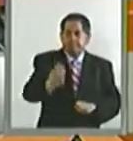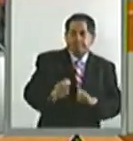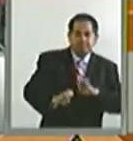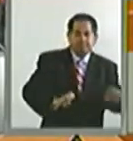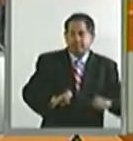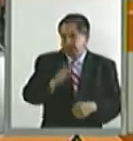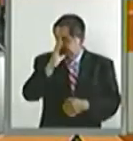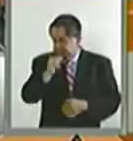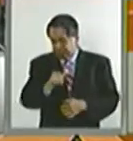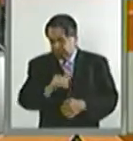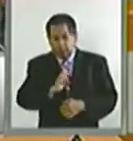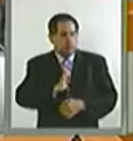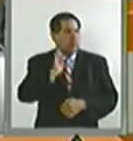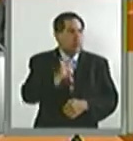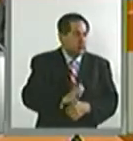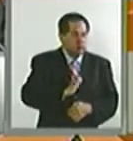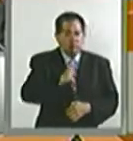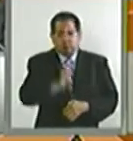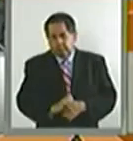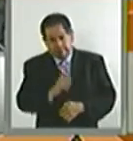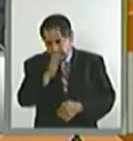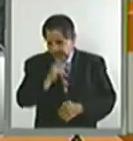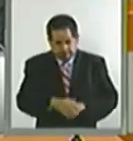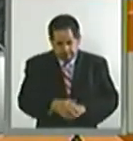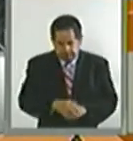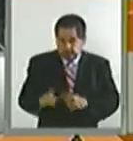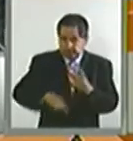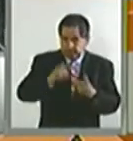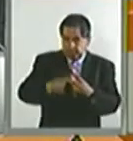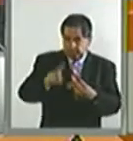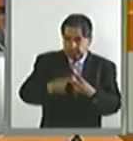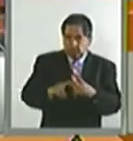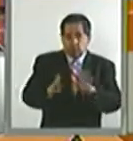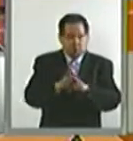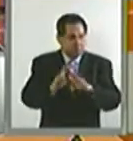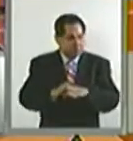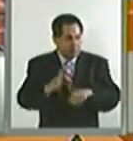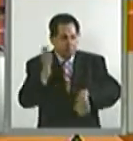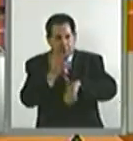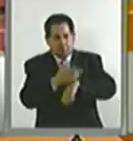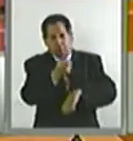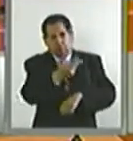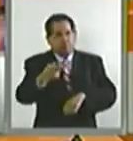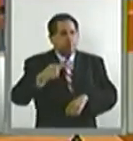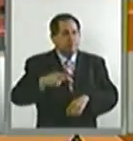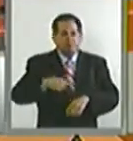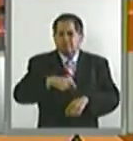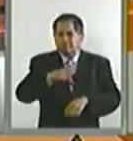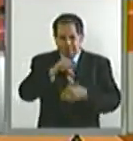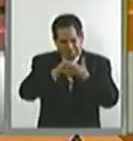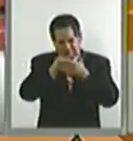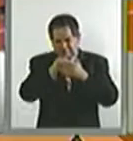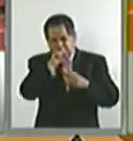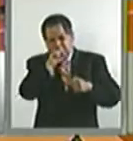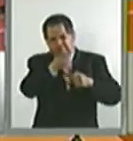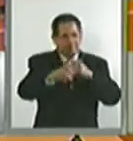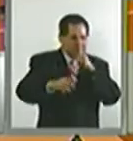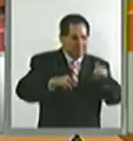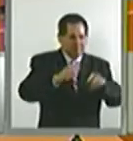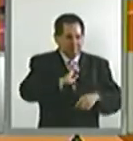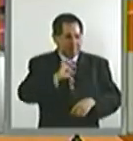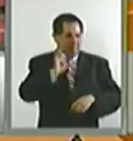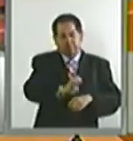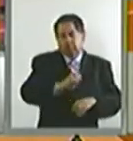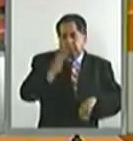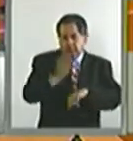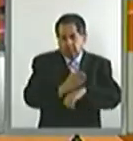largo plazo. Y por otro lado, las sanciones que castigan estos discursos para evitar que la gente se involucre con ellos. Es